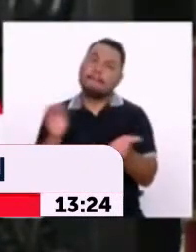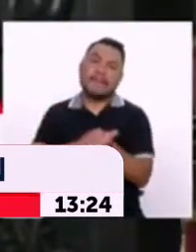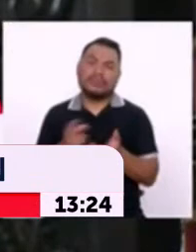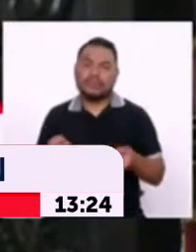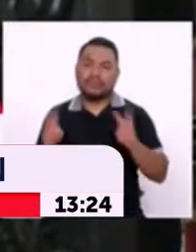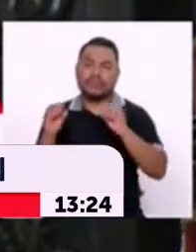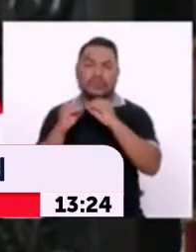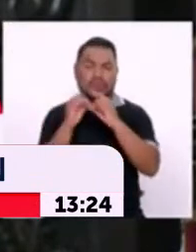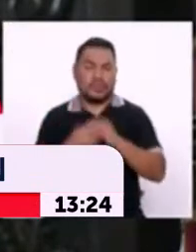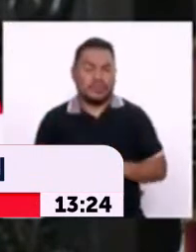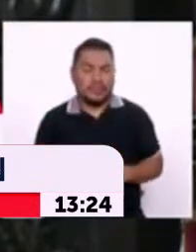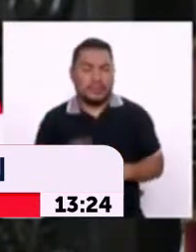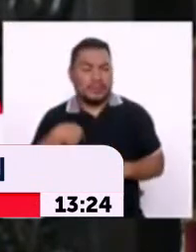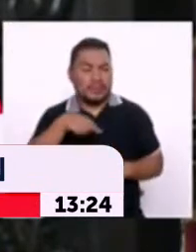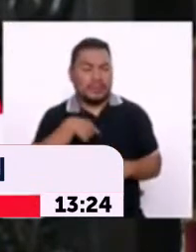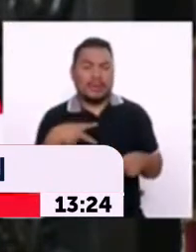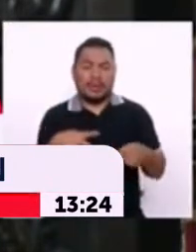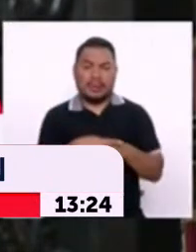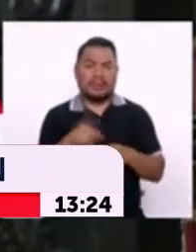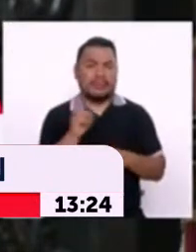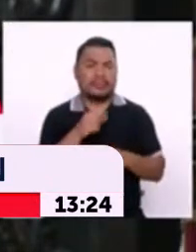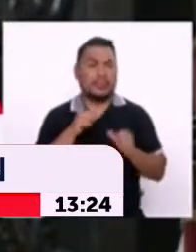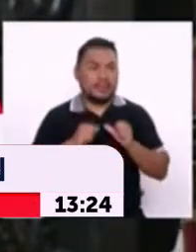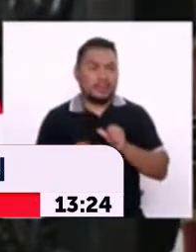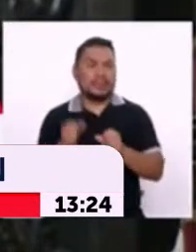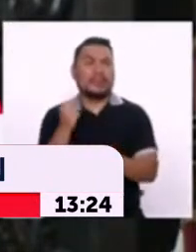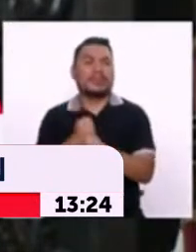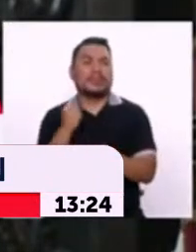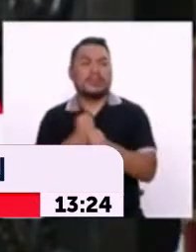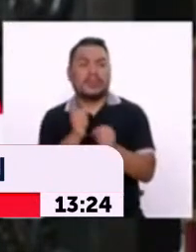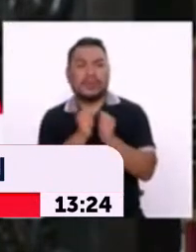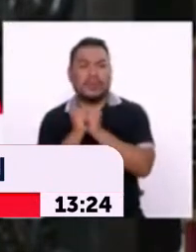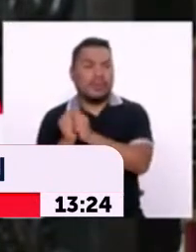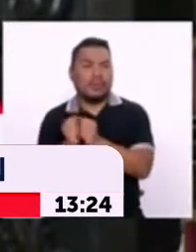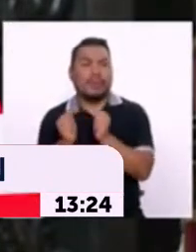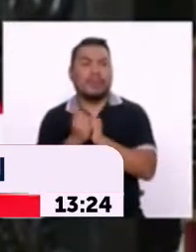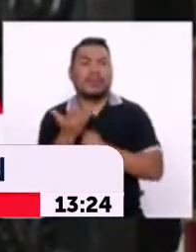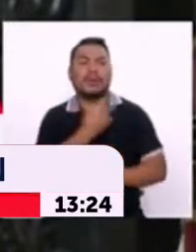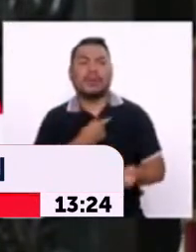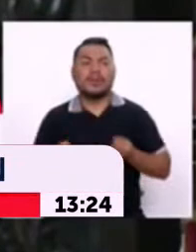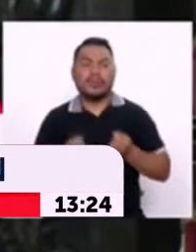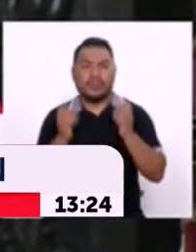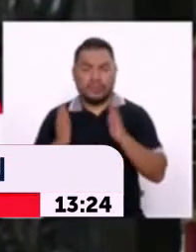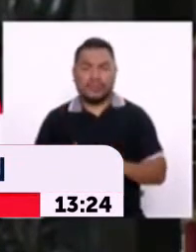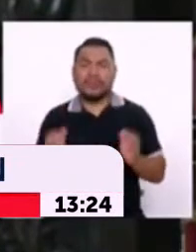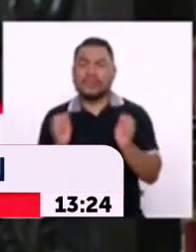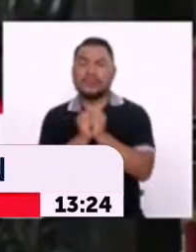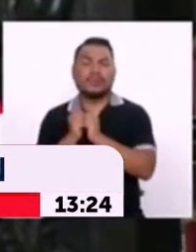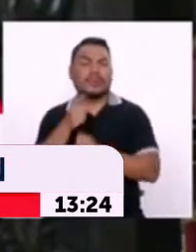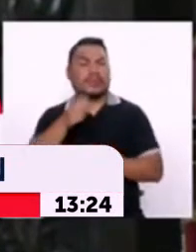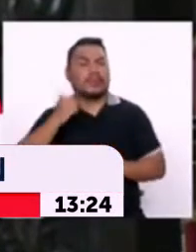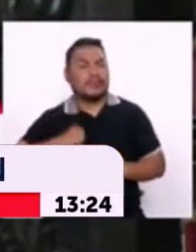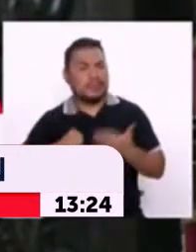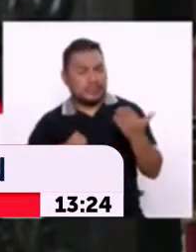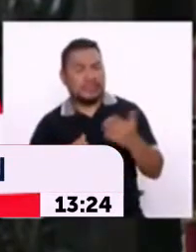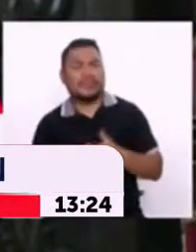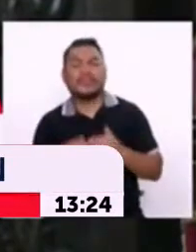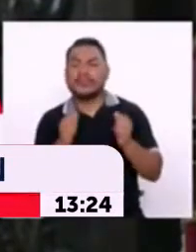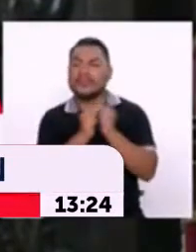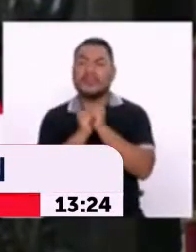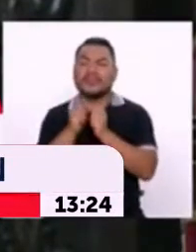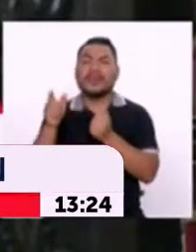más. No nos vamos a detener, seguiremos luchando junto a los gobernadores, junto a los